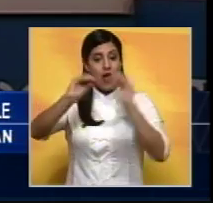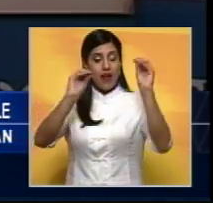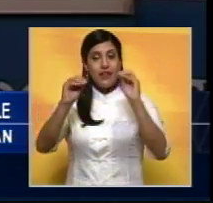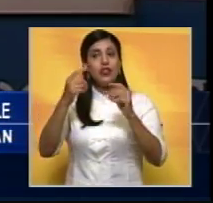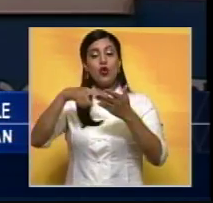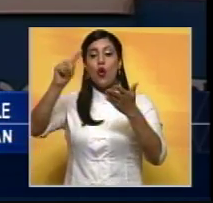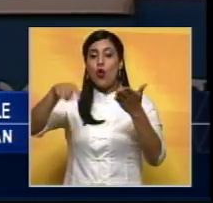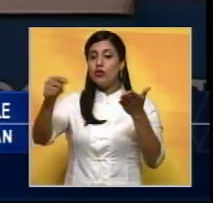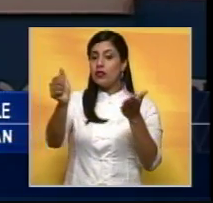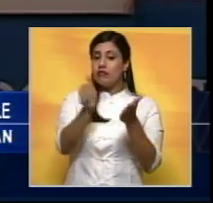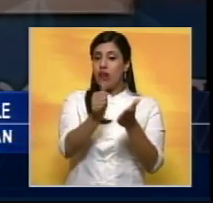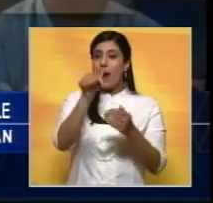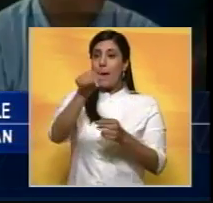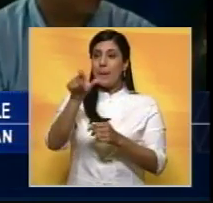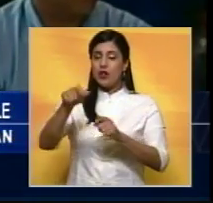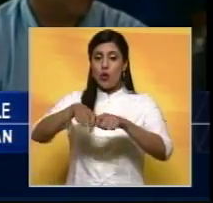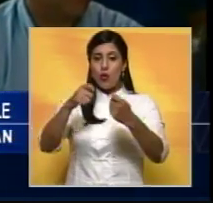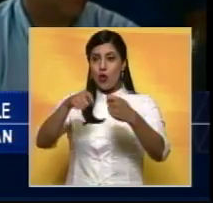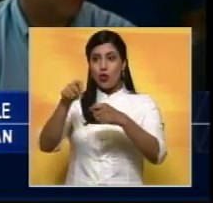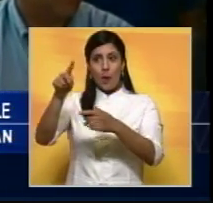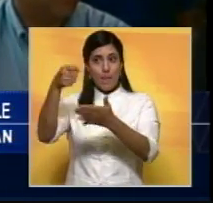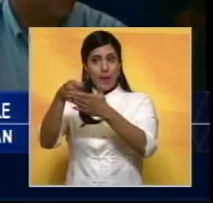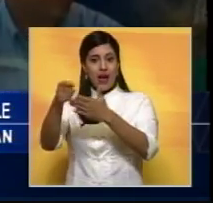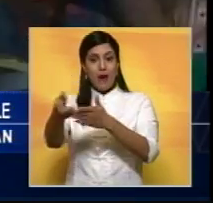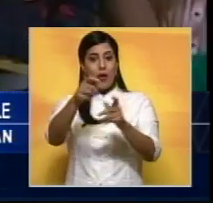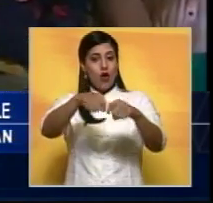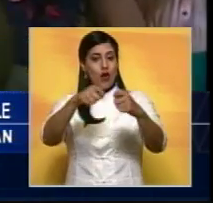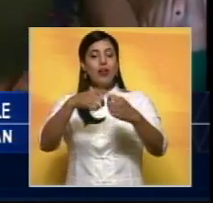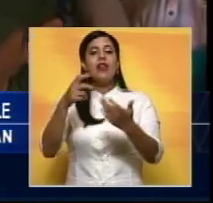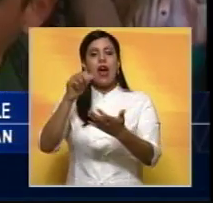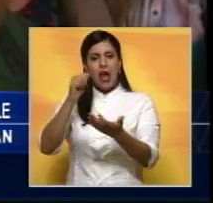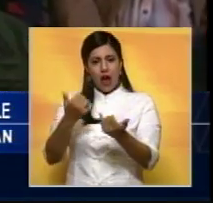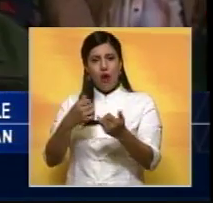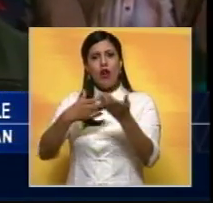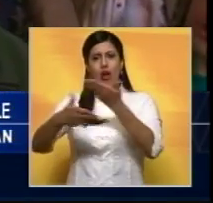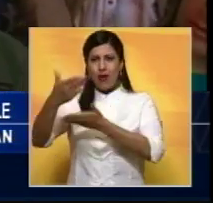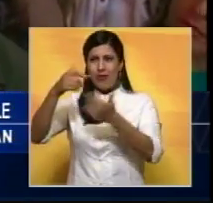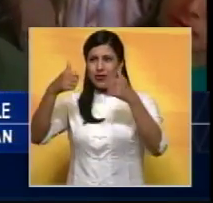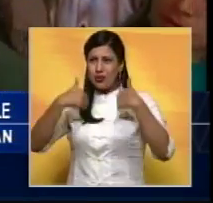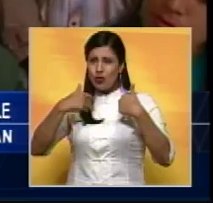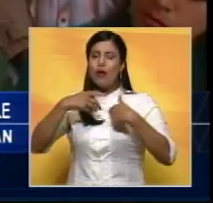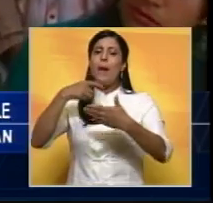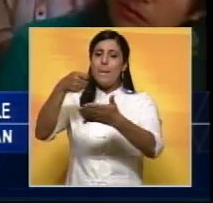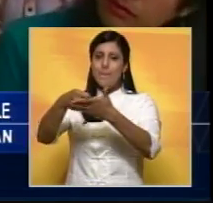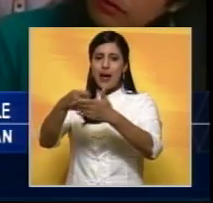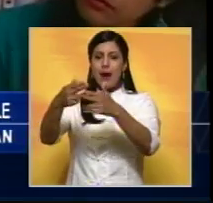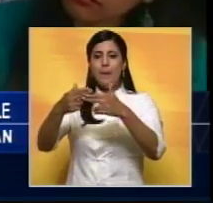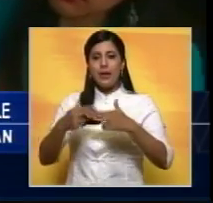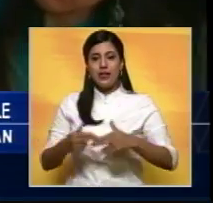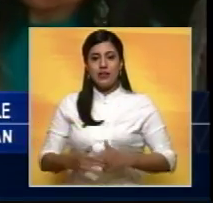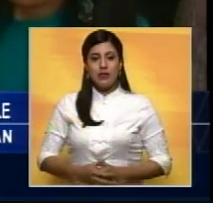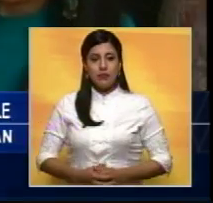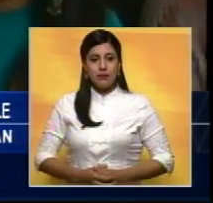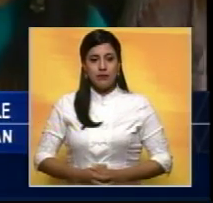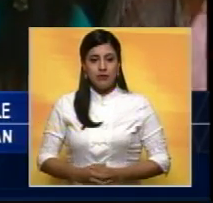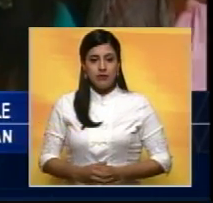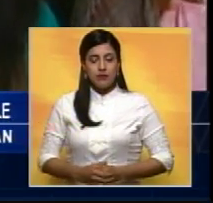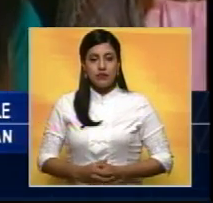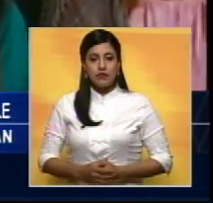de contratar a los actores de los destrozos y aprobó créditos para apoyar a los comerciantes afectados por estos hechos.